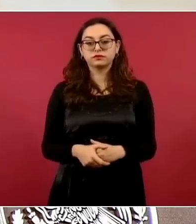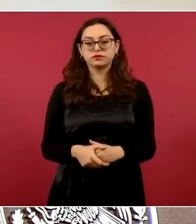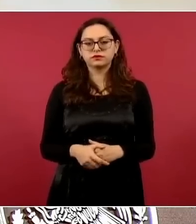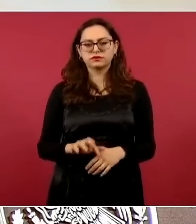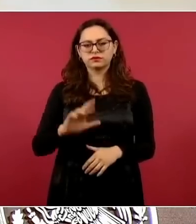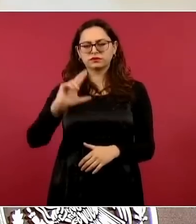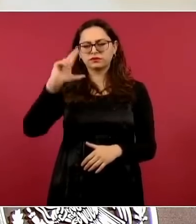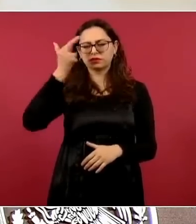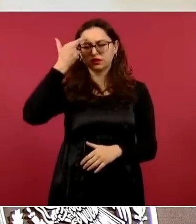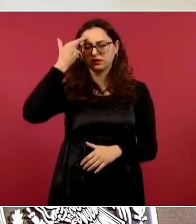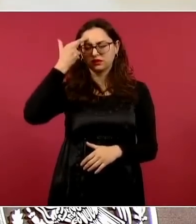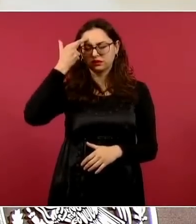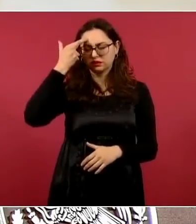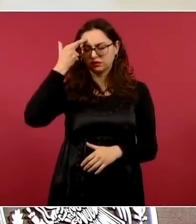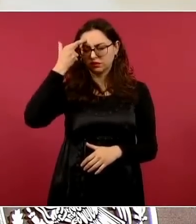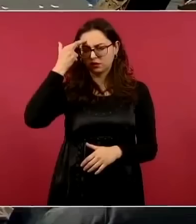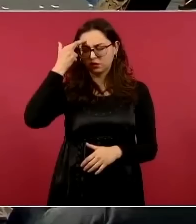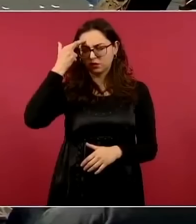venezolano, porque